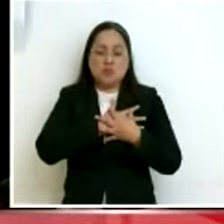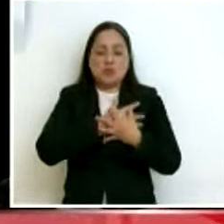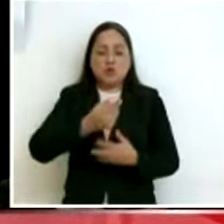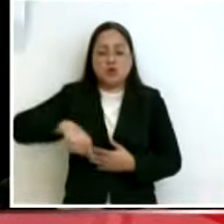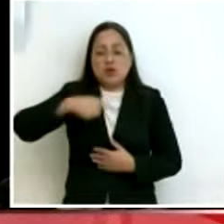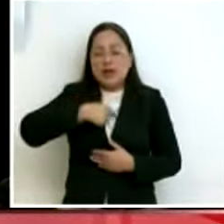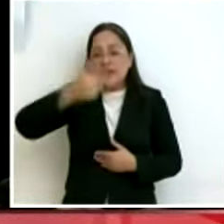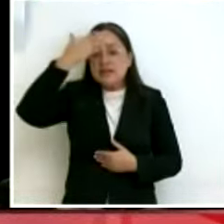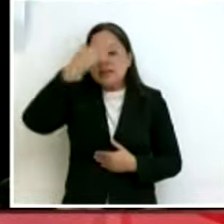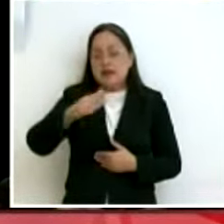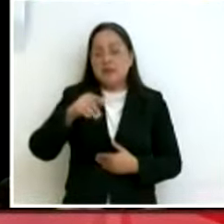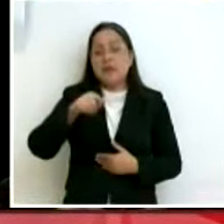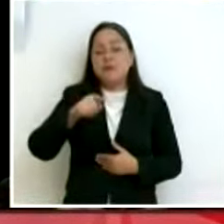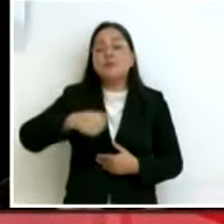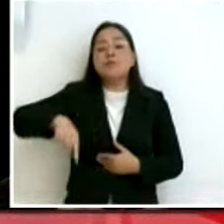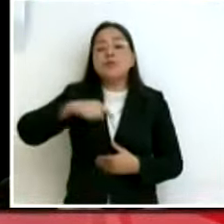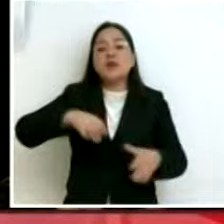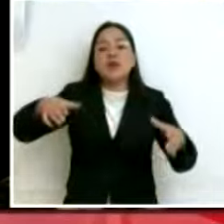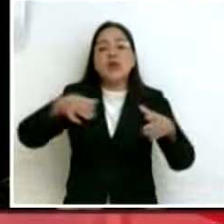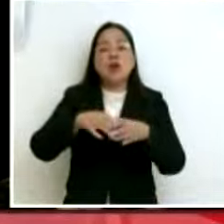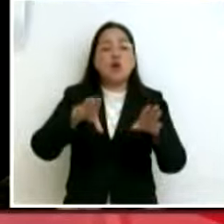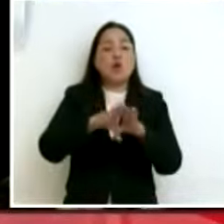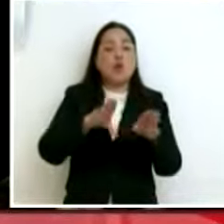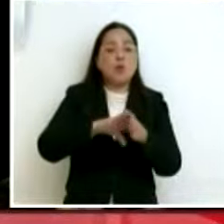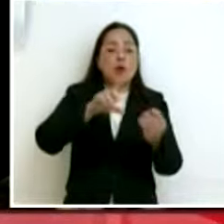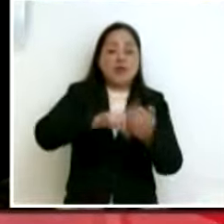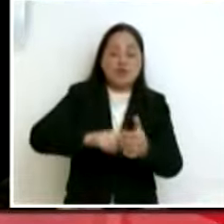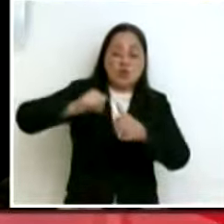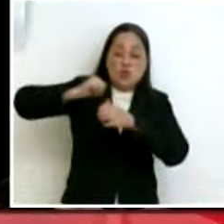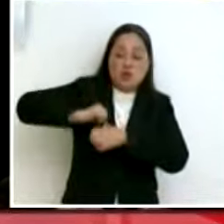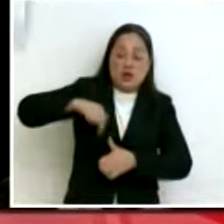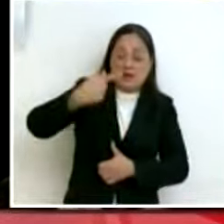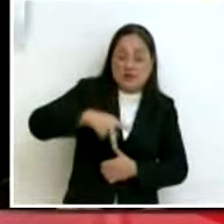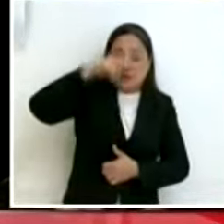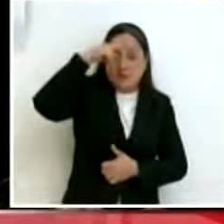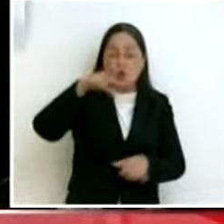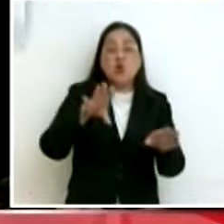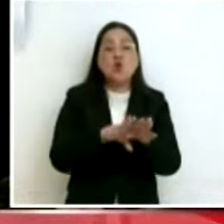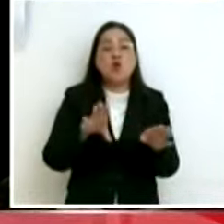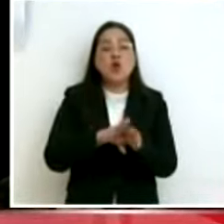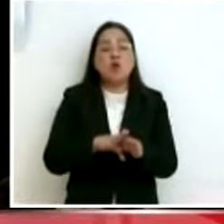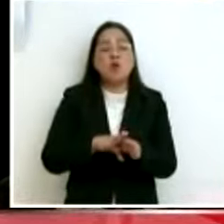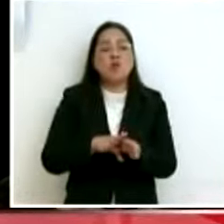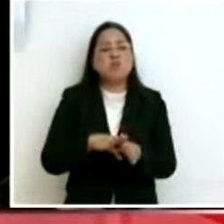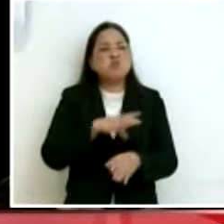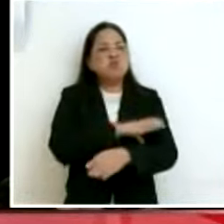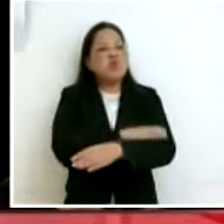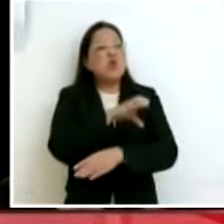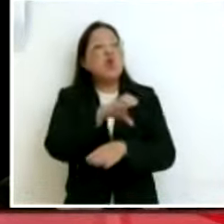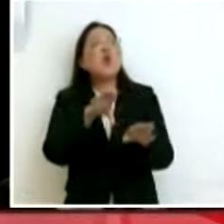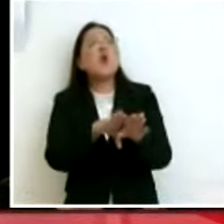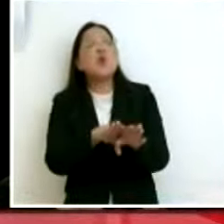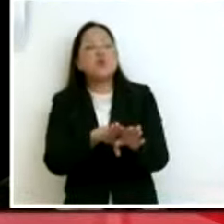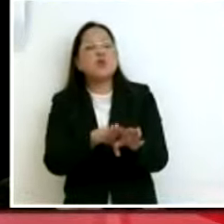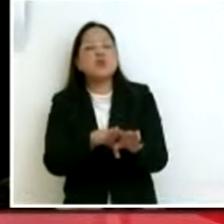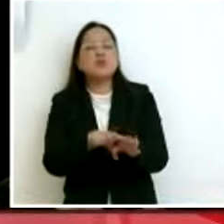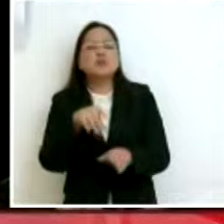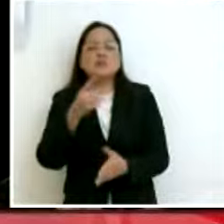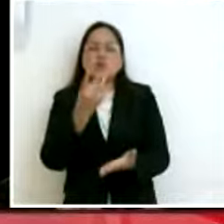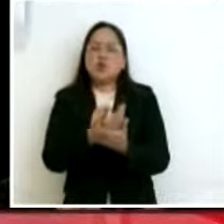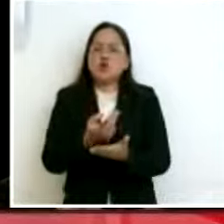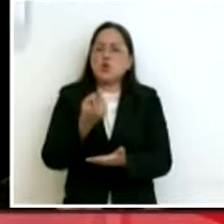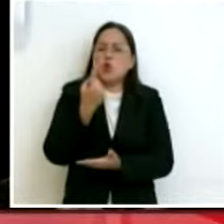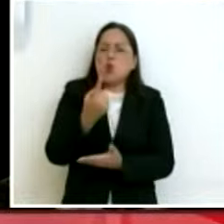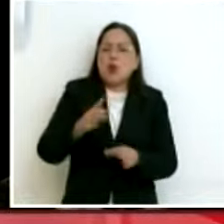la filosofía del ejercicio del poder hoy en México considera el poder solamente como una